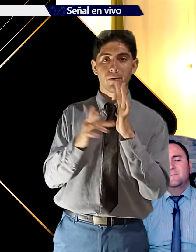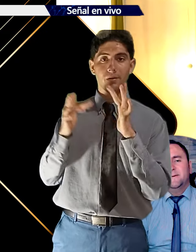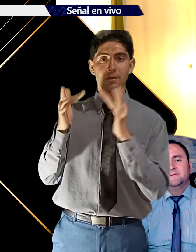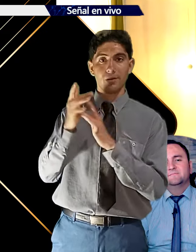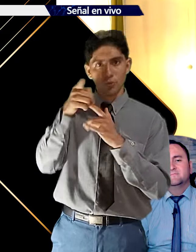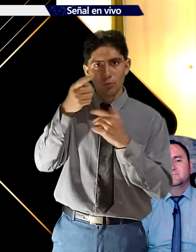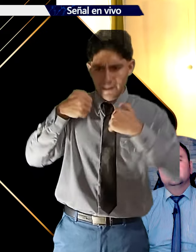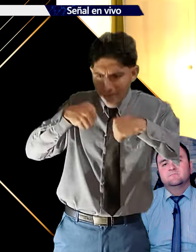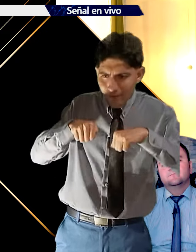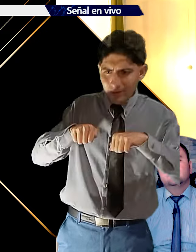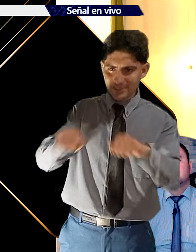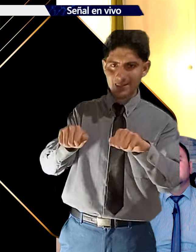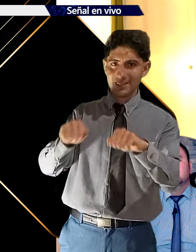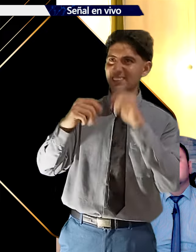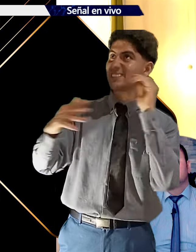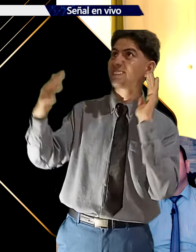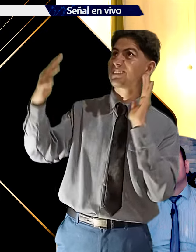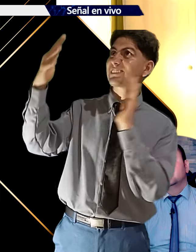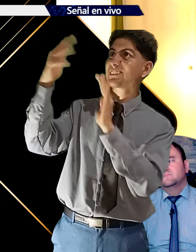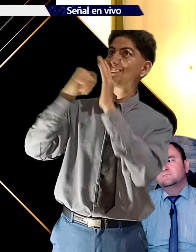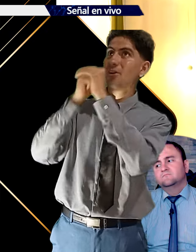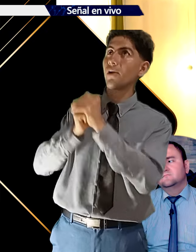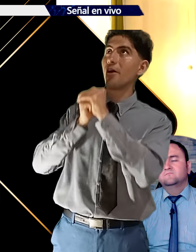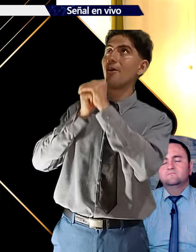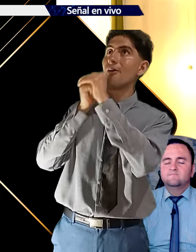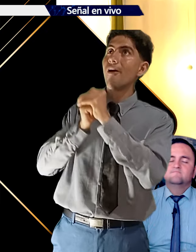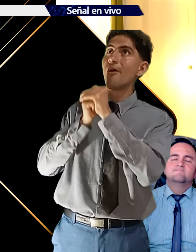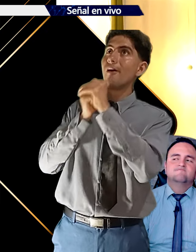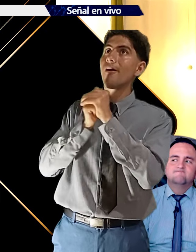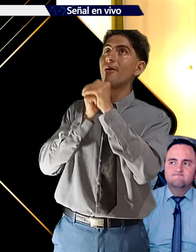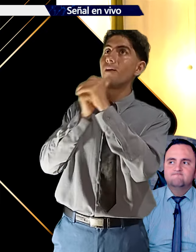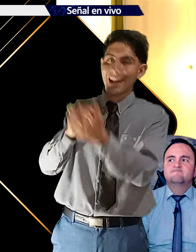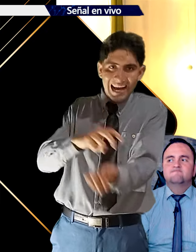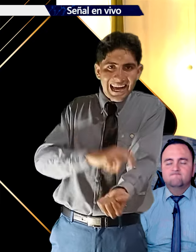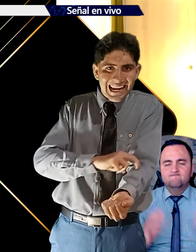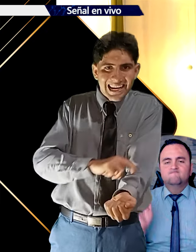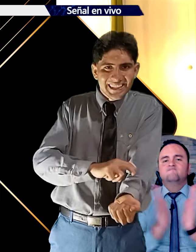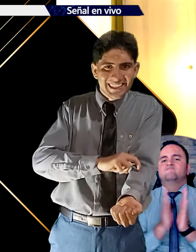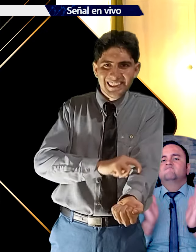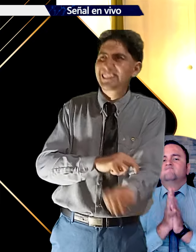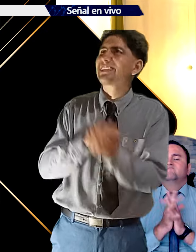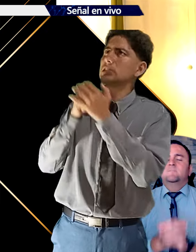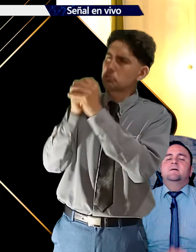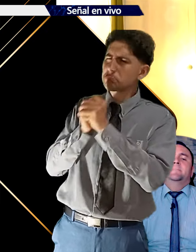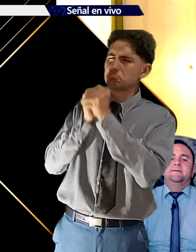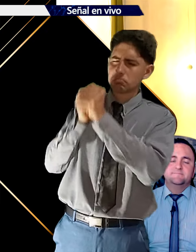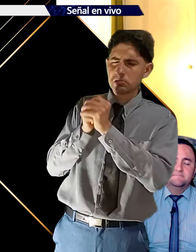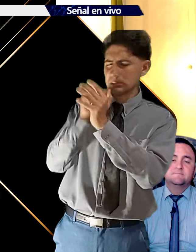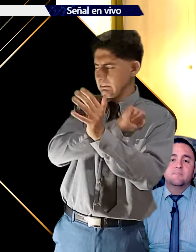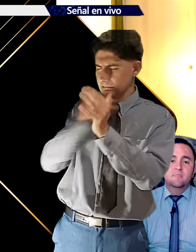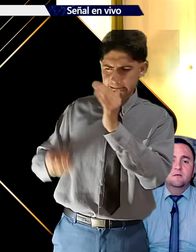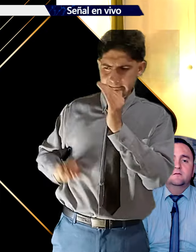Señor. Solo que, mi hermano, necesitas esfuerzo y